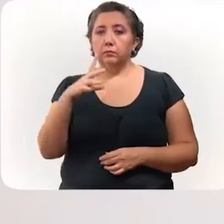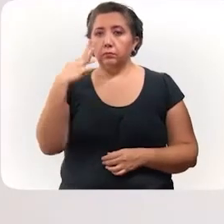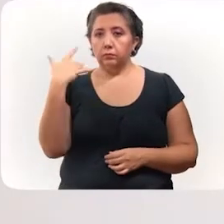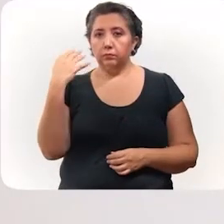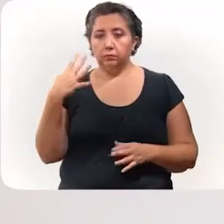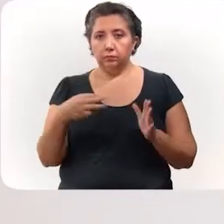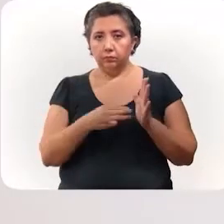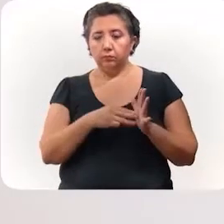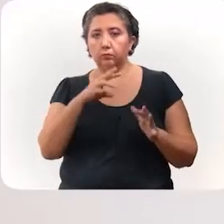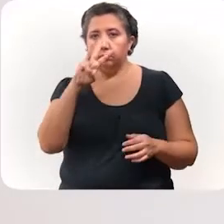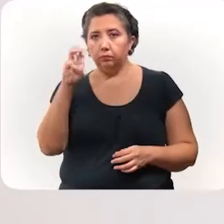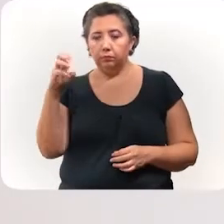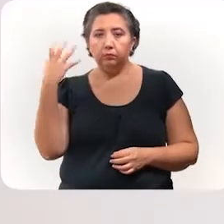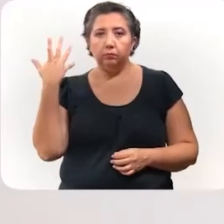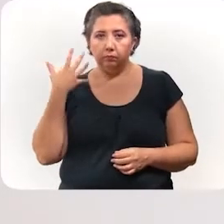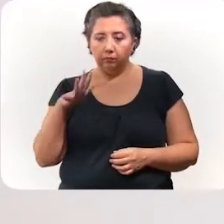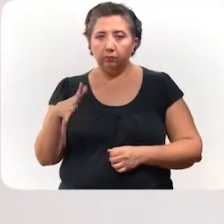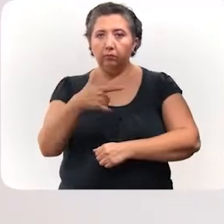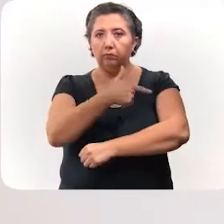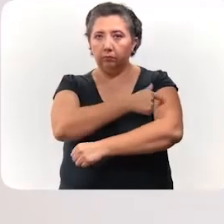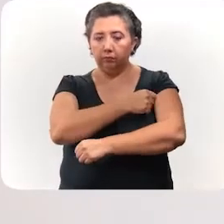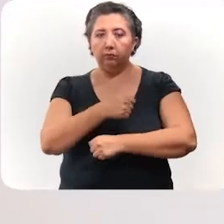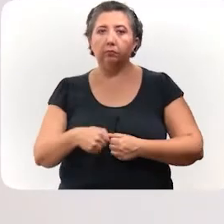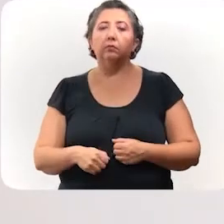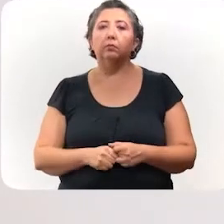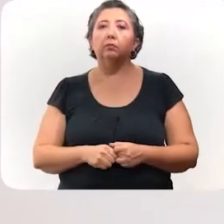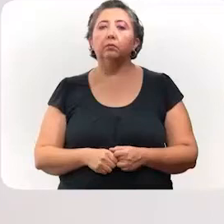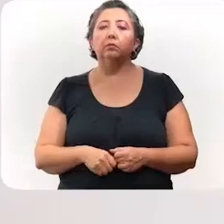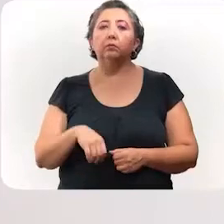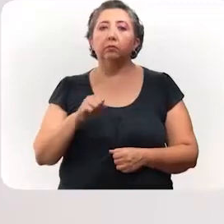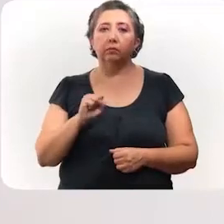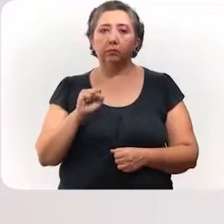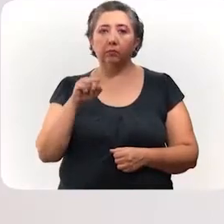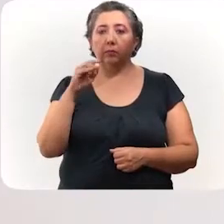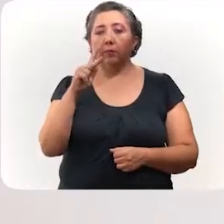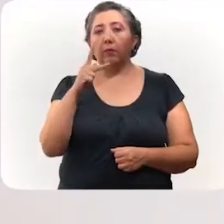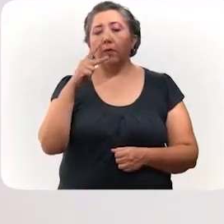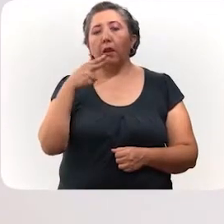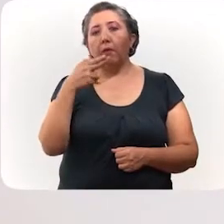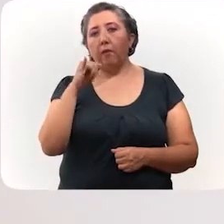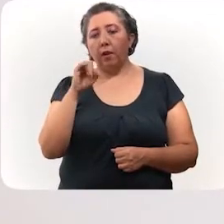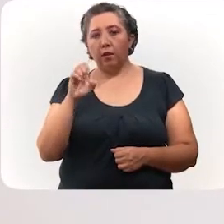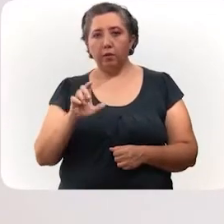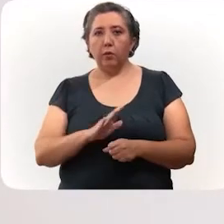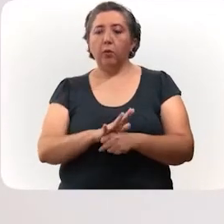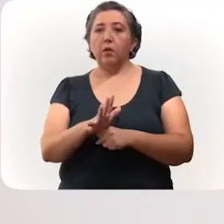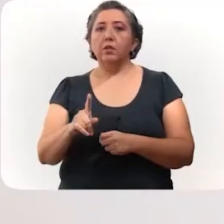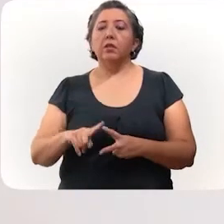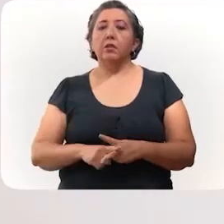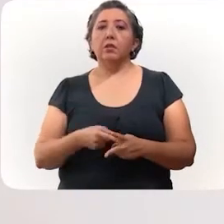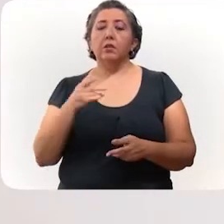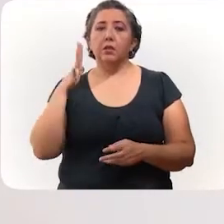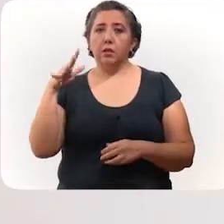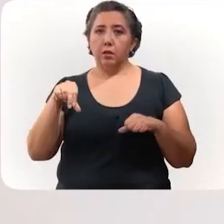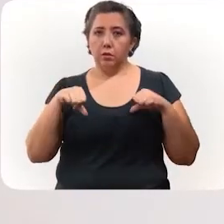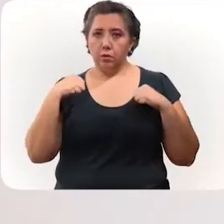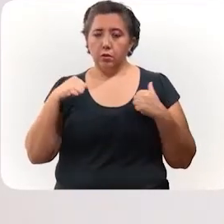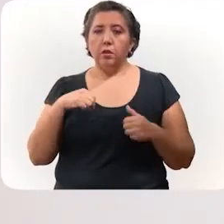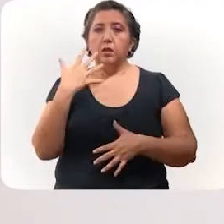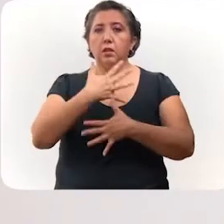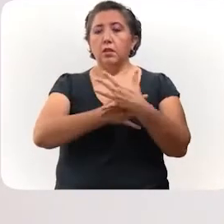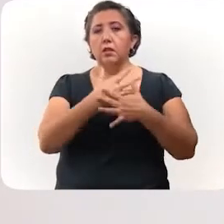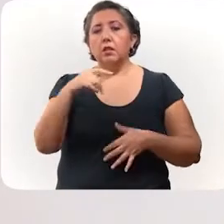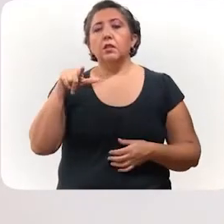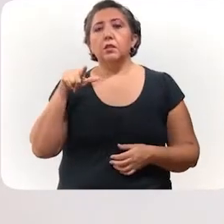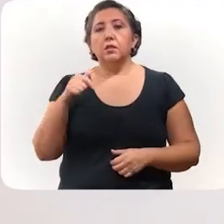con 50.310 dosis contra el coronavirus de la farmacéutica Pfizer, con el cual se iniciará la vacunación de adolescentes de